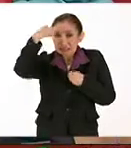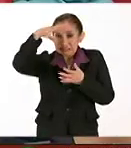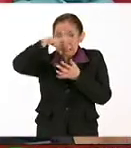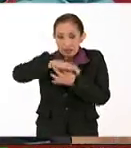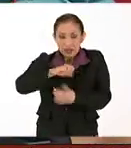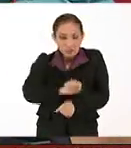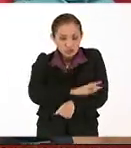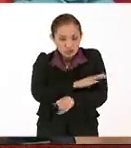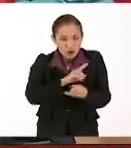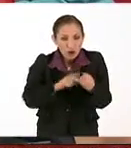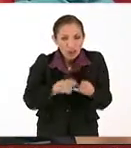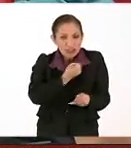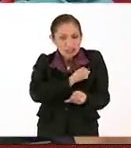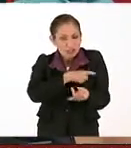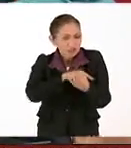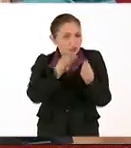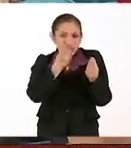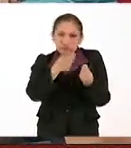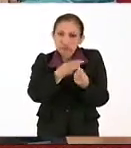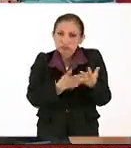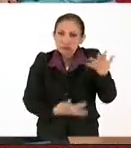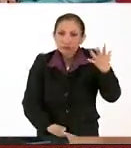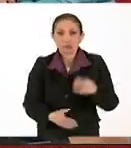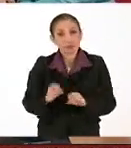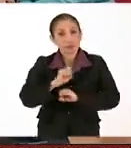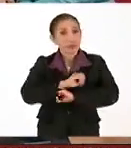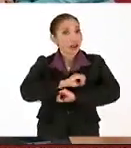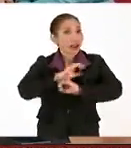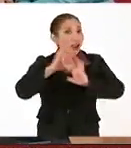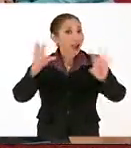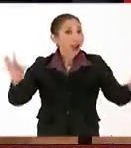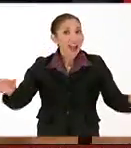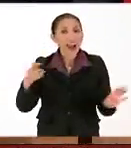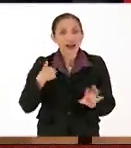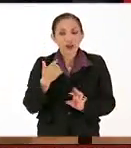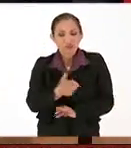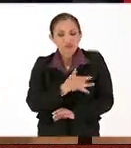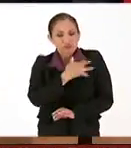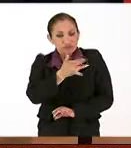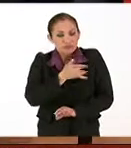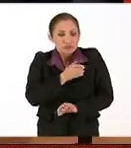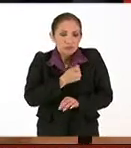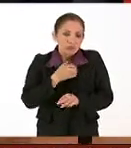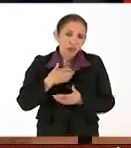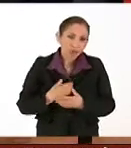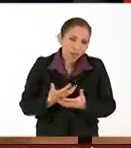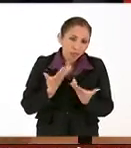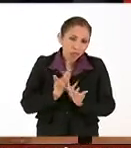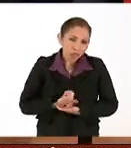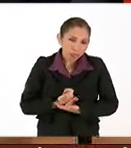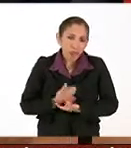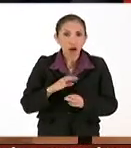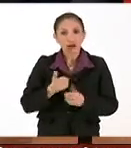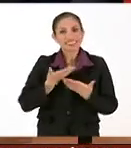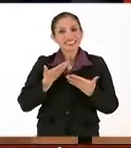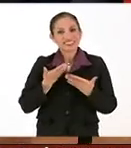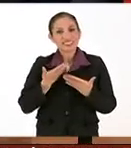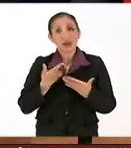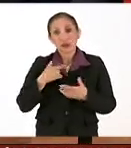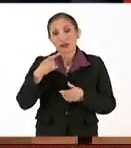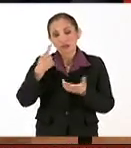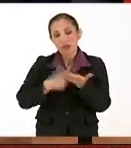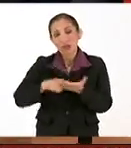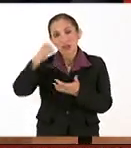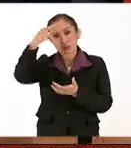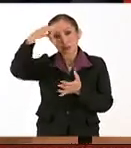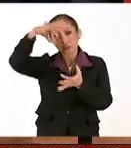Las emociones, la salud, muchas cosas. Por supuesto, nuestro estado anímico tiene que ver obviamente con nuestro estado funcional del